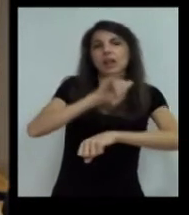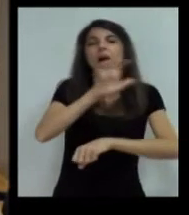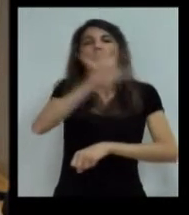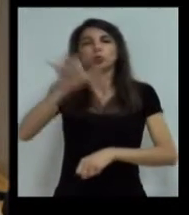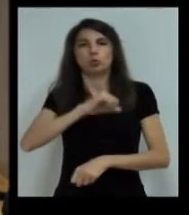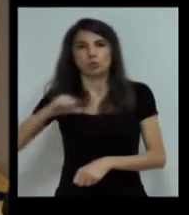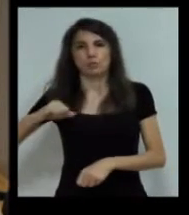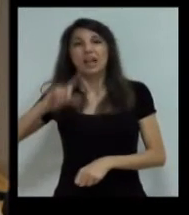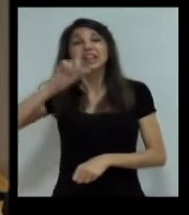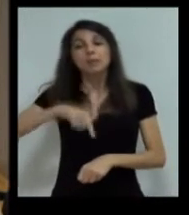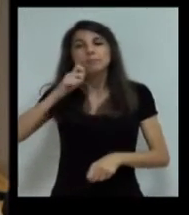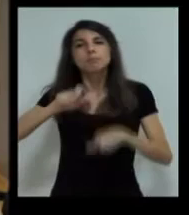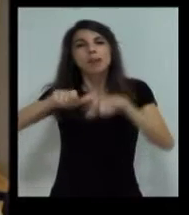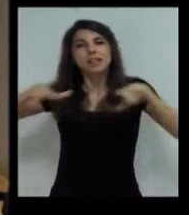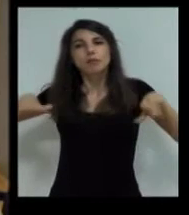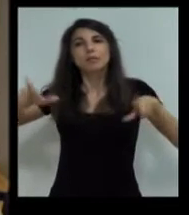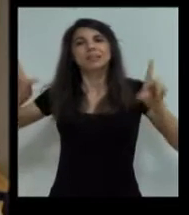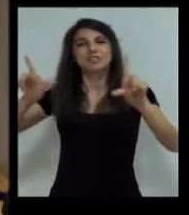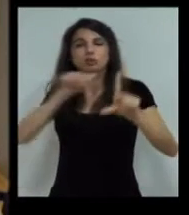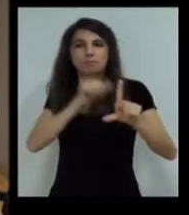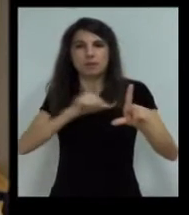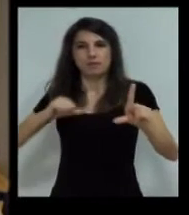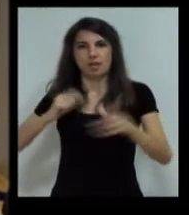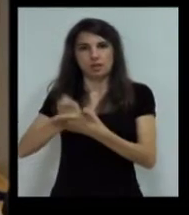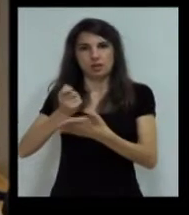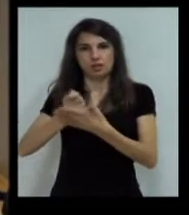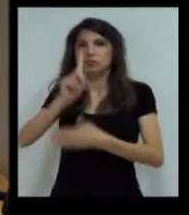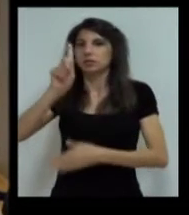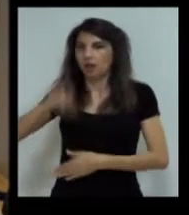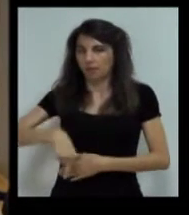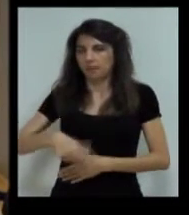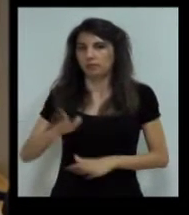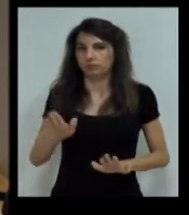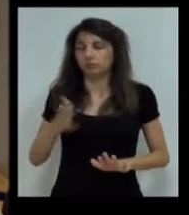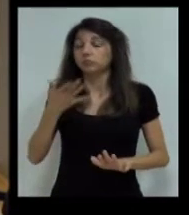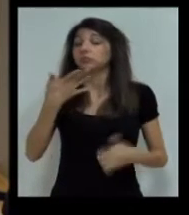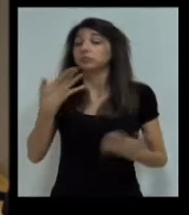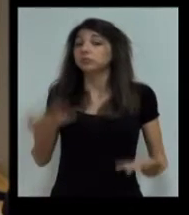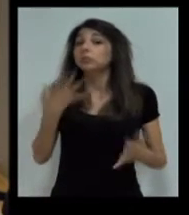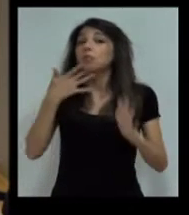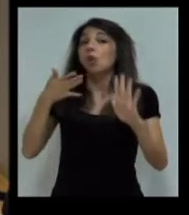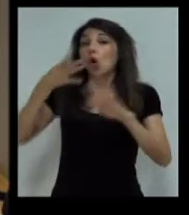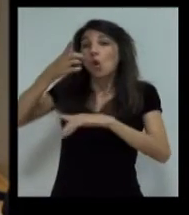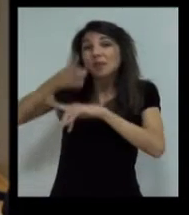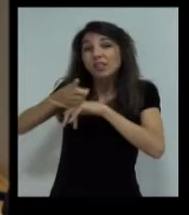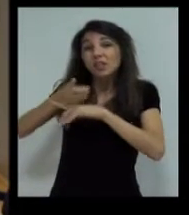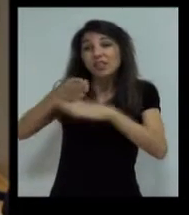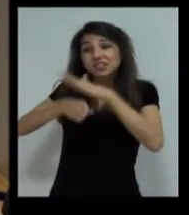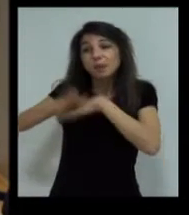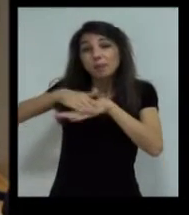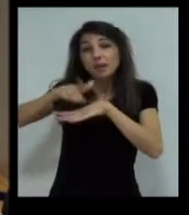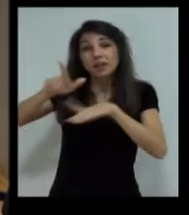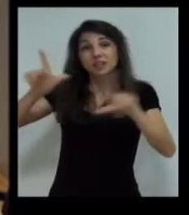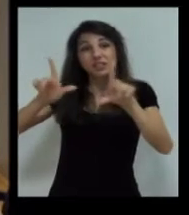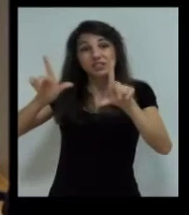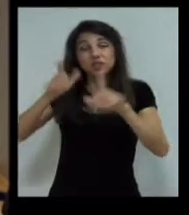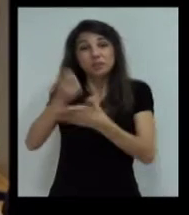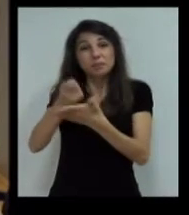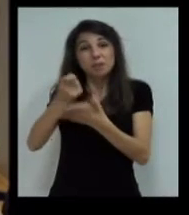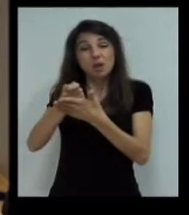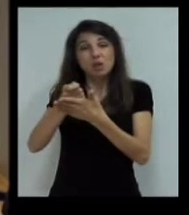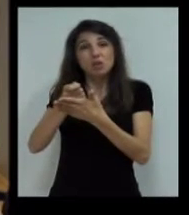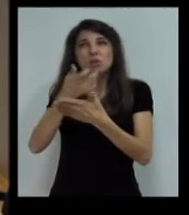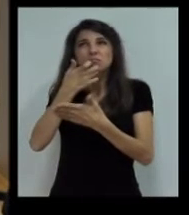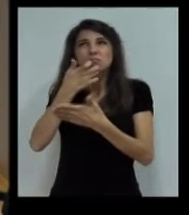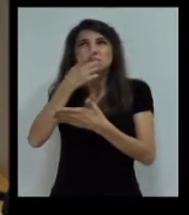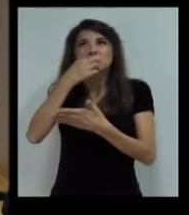las plataformas de televisión de pago. La obligación de accesibilidad para las plataformas de televisión de pago, en el